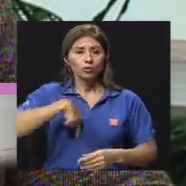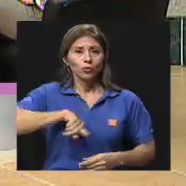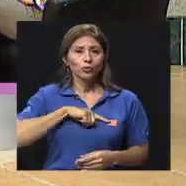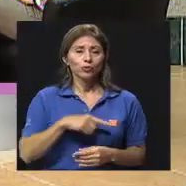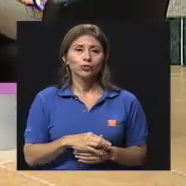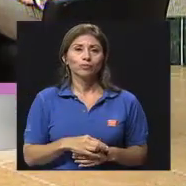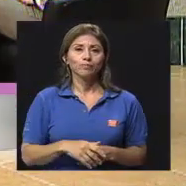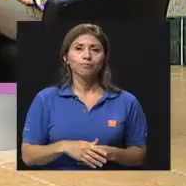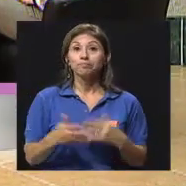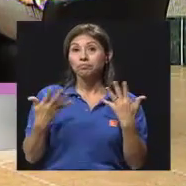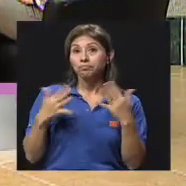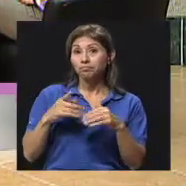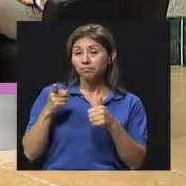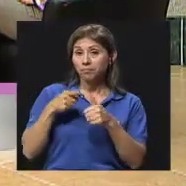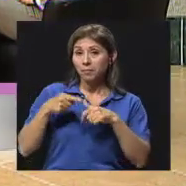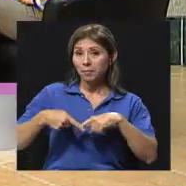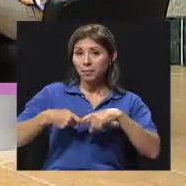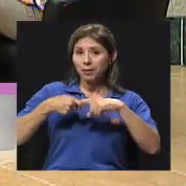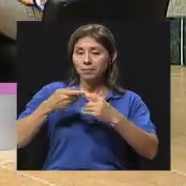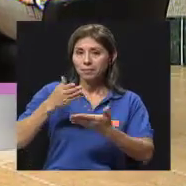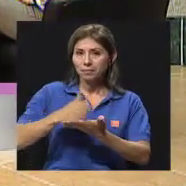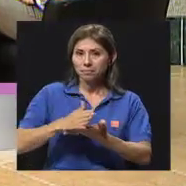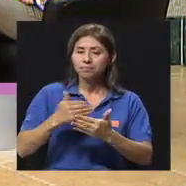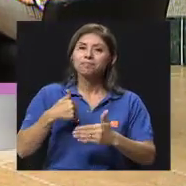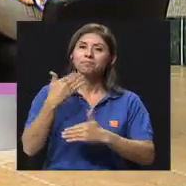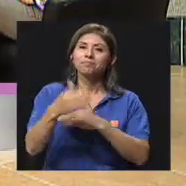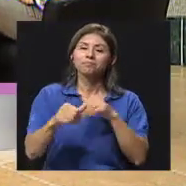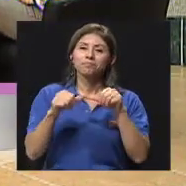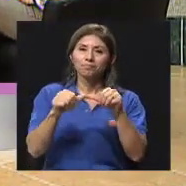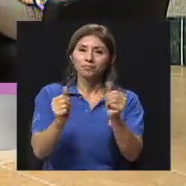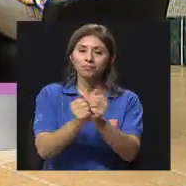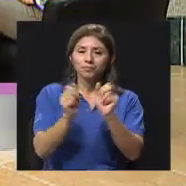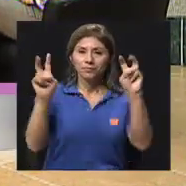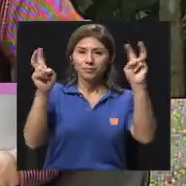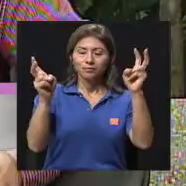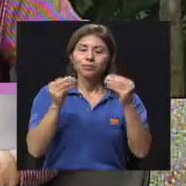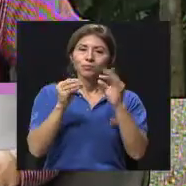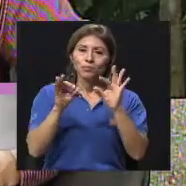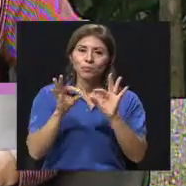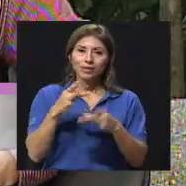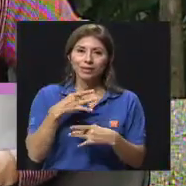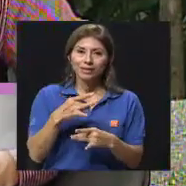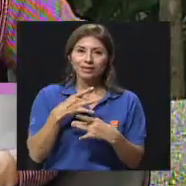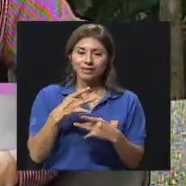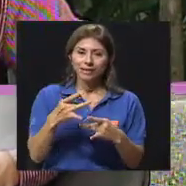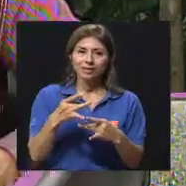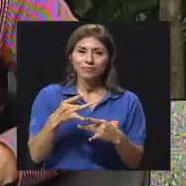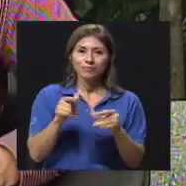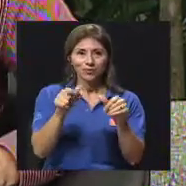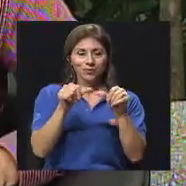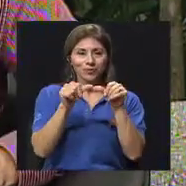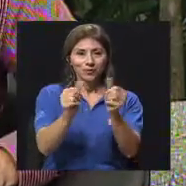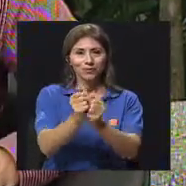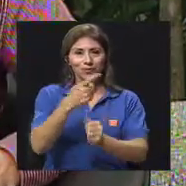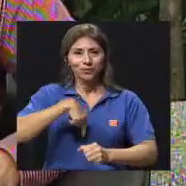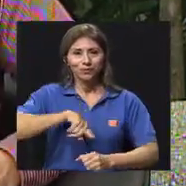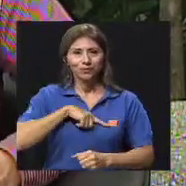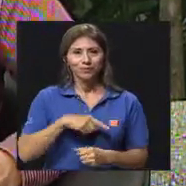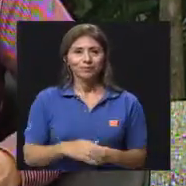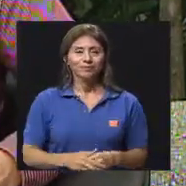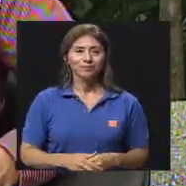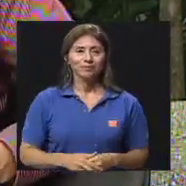Bueno, tenemos que ir a una primera pausa. Pronto vamos a regresar con este tema que está sumamente interesante. Quédense con